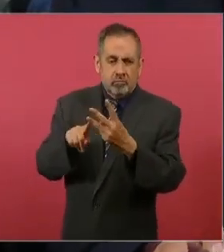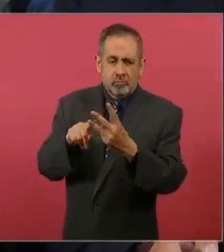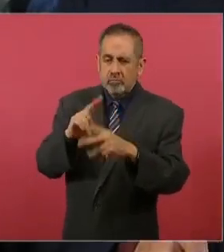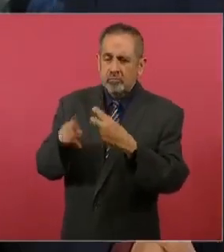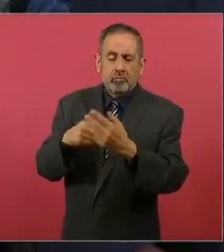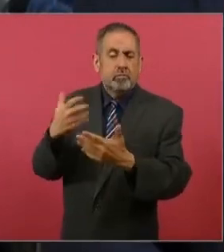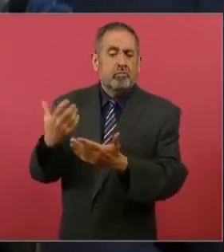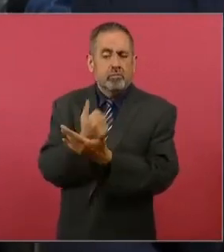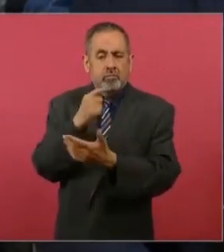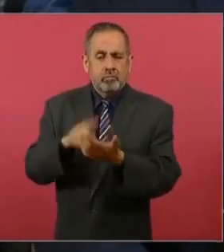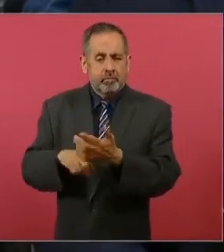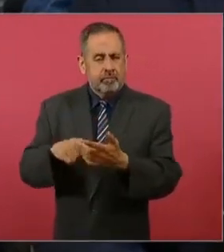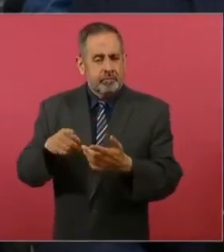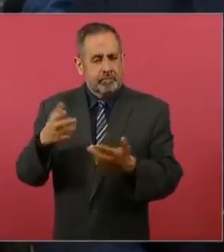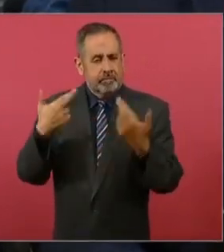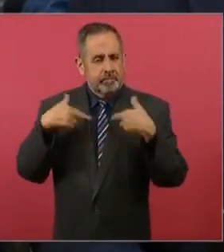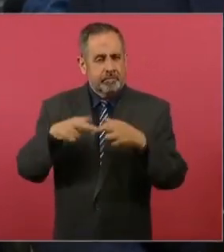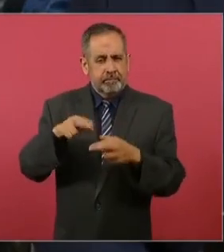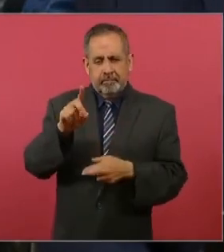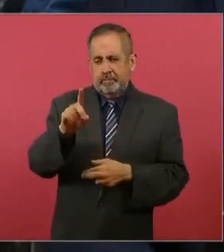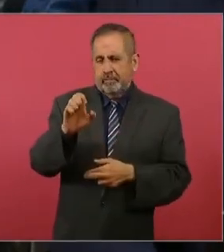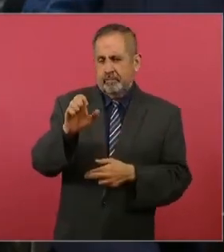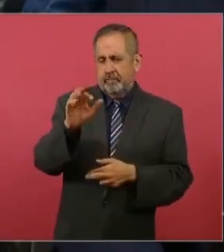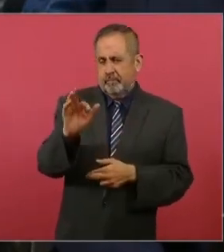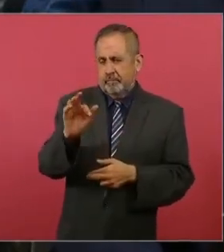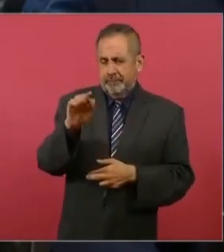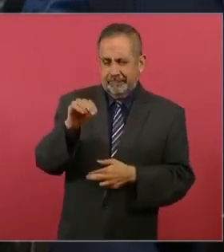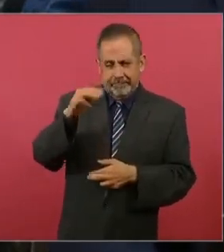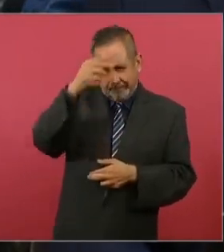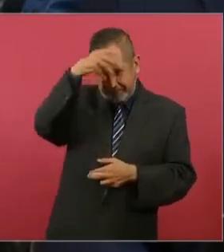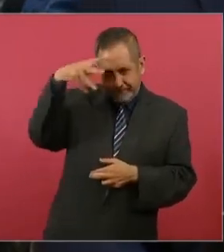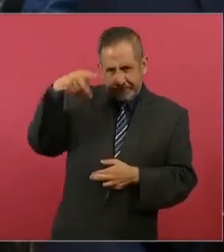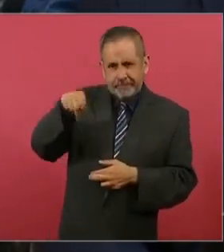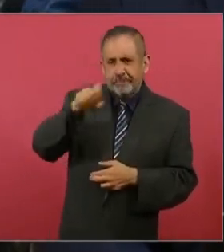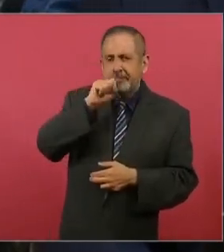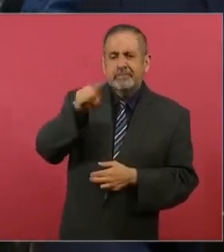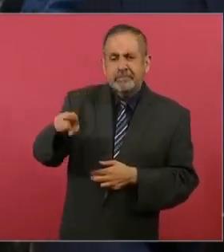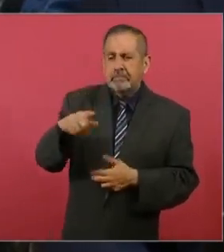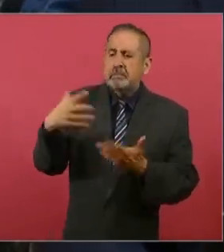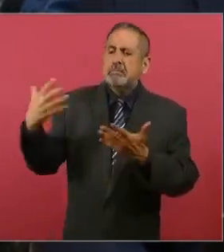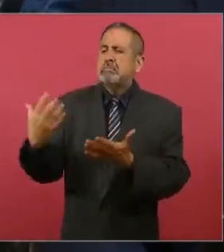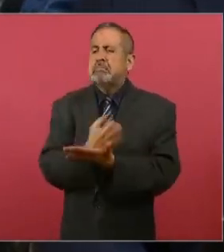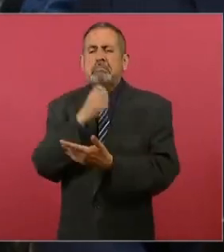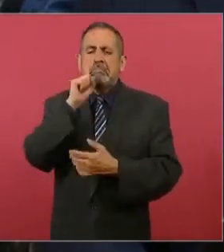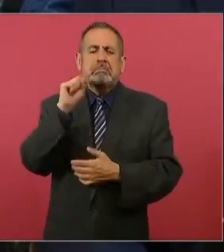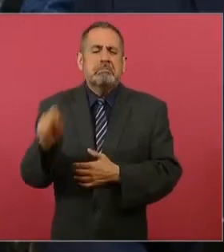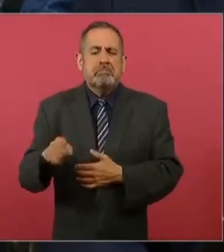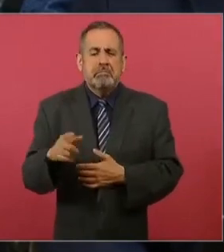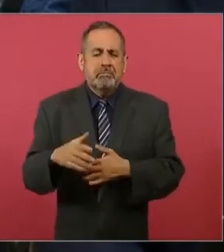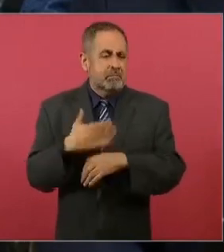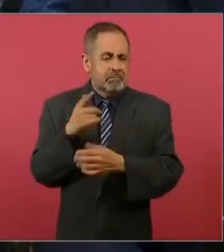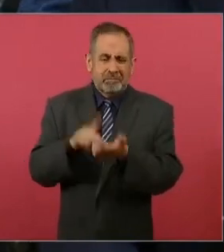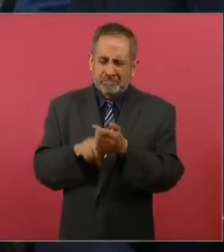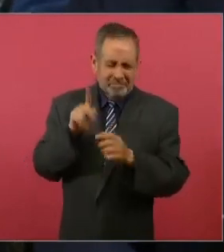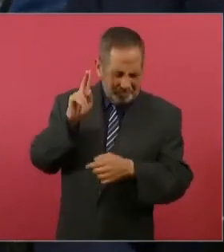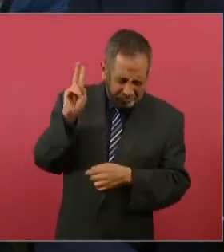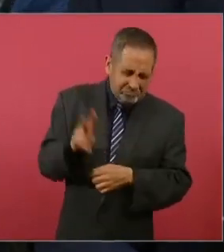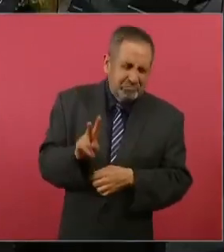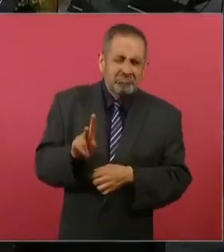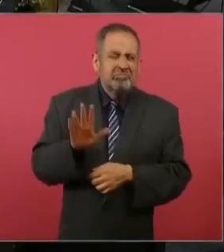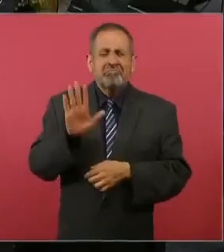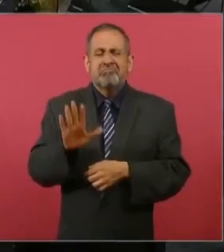bueno, ganó la maestra Delfina y fue quien finalmente también ganó la candidatura. ¿Por qué a todas luces, pues sí parece una campaña?